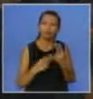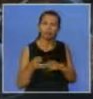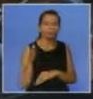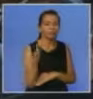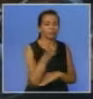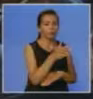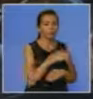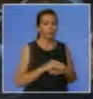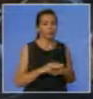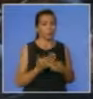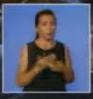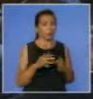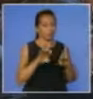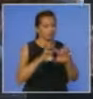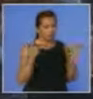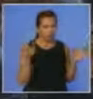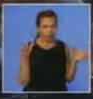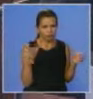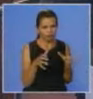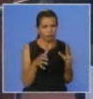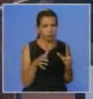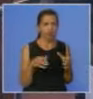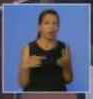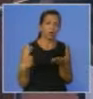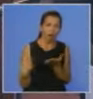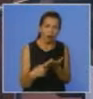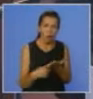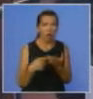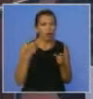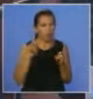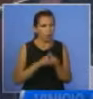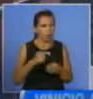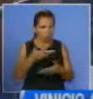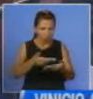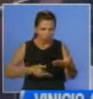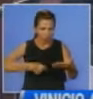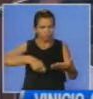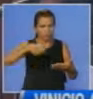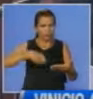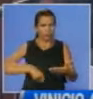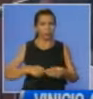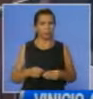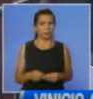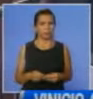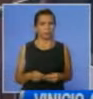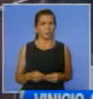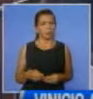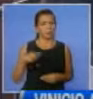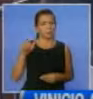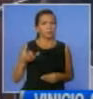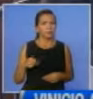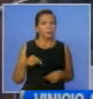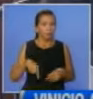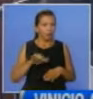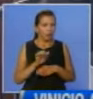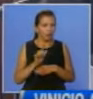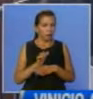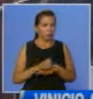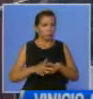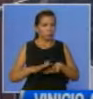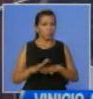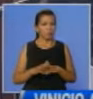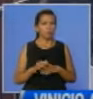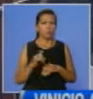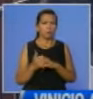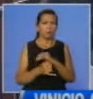se comprometieron firmando un acuerdo simbólico. Casi 2.500 millones gastan los ecuatorianos que